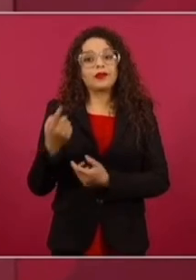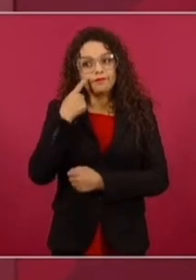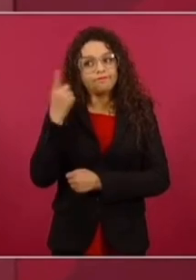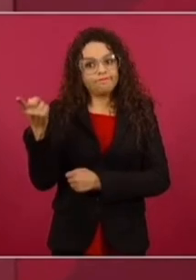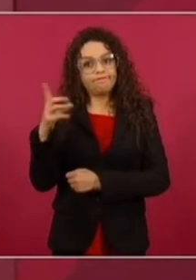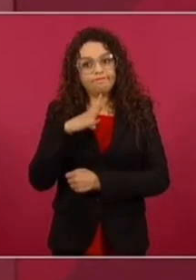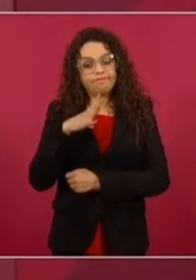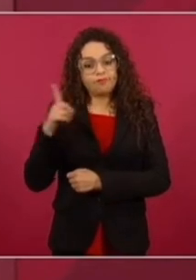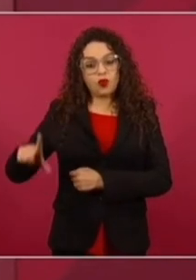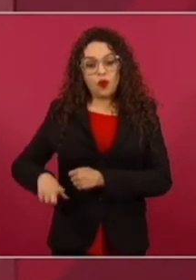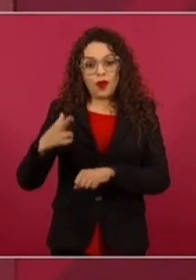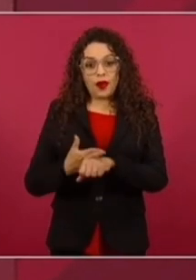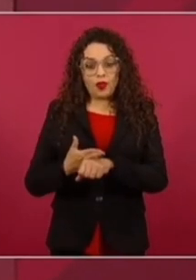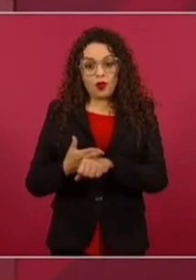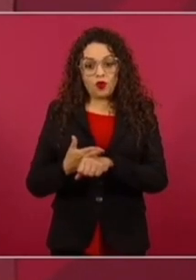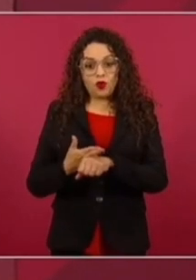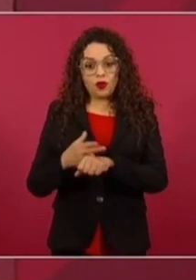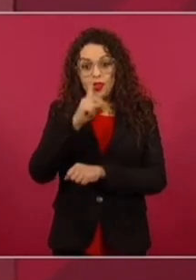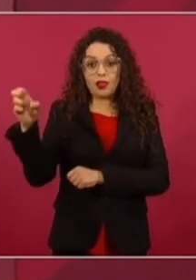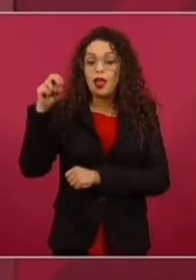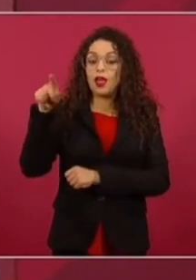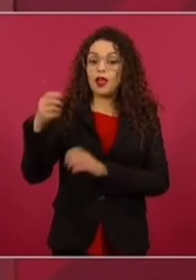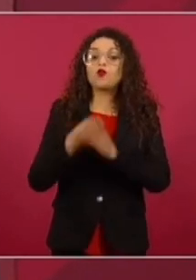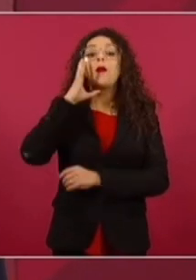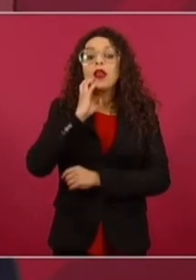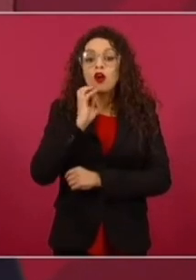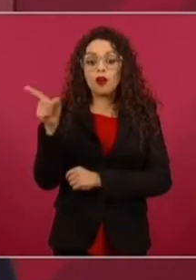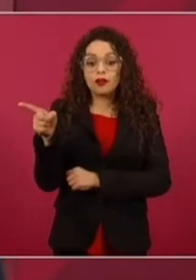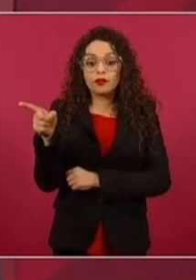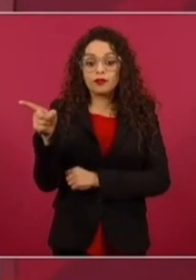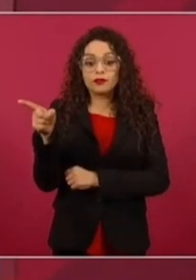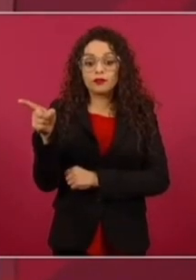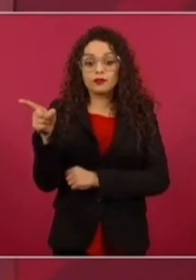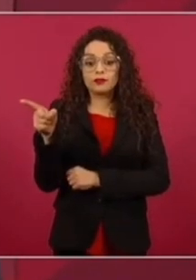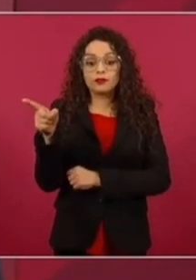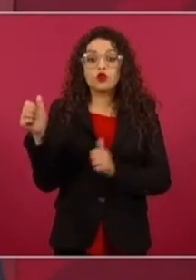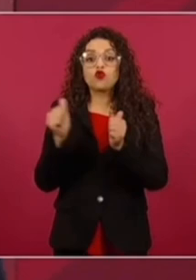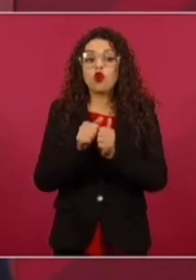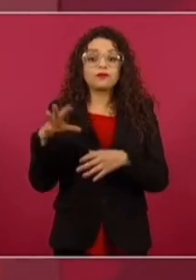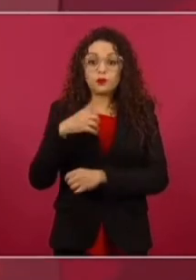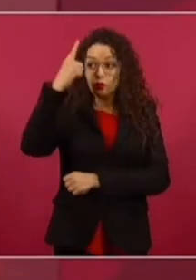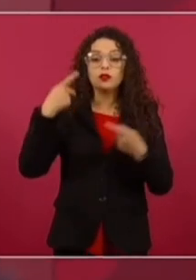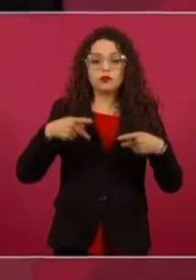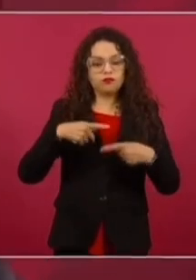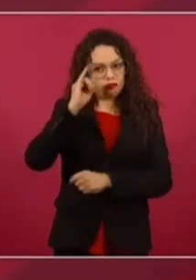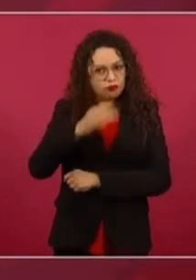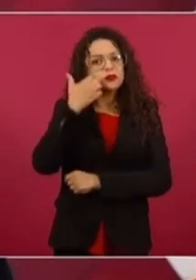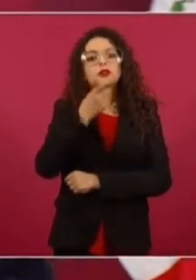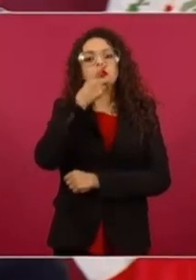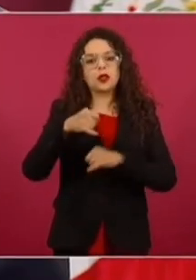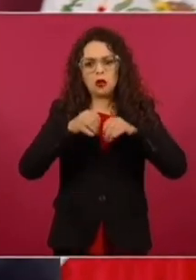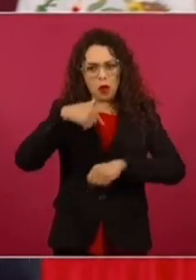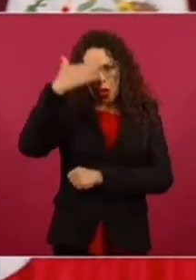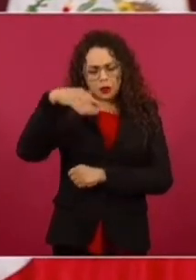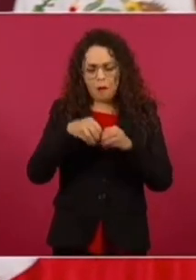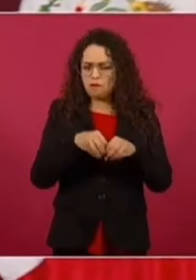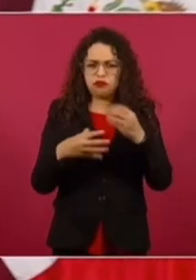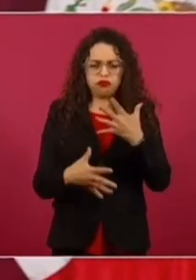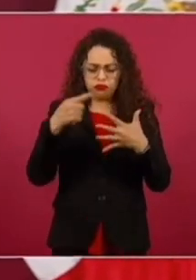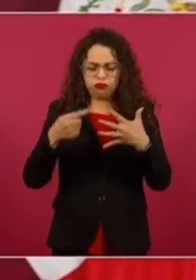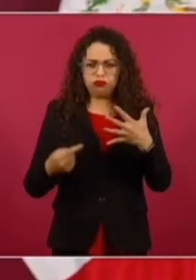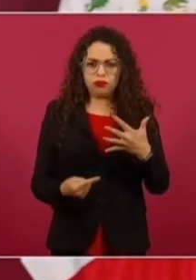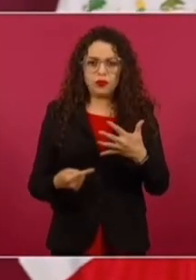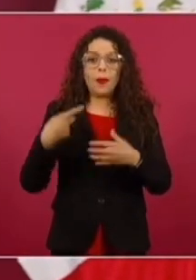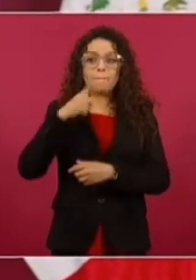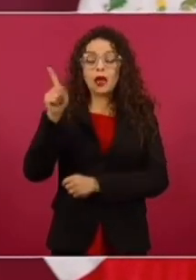relación del actual gobernador de Nuevo León, lo mismo, con una banda, pero que lo que quería era que yo